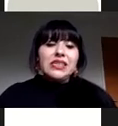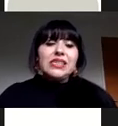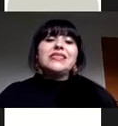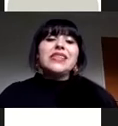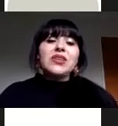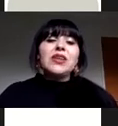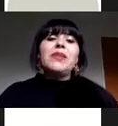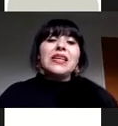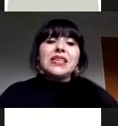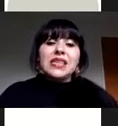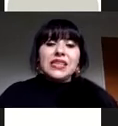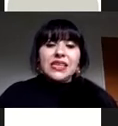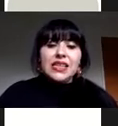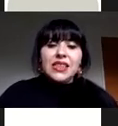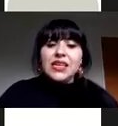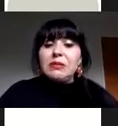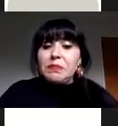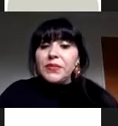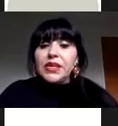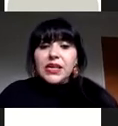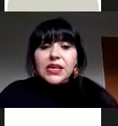educativa. Desarrollar planes y estrategias